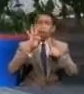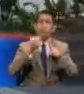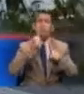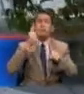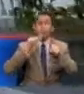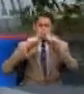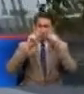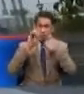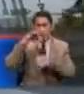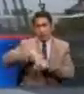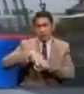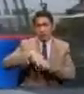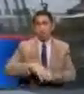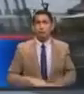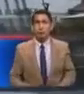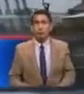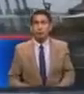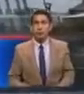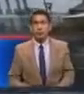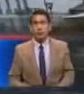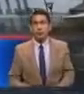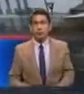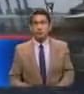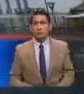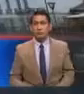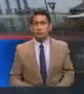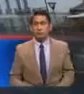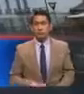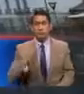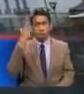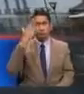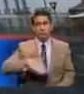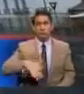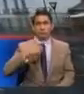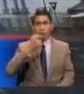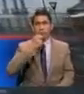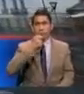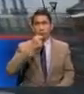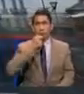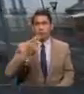y podrían ser incluidas como temas similares también serán analizadas. Cristian Hidalgo, TC Televisión.